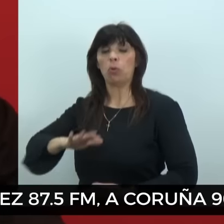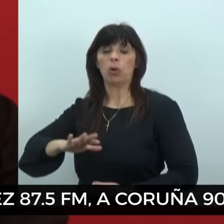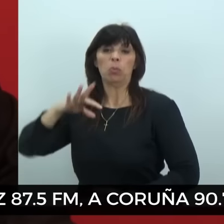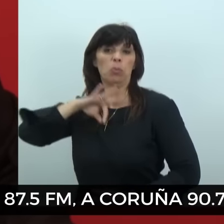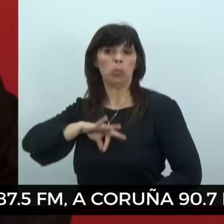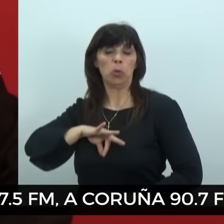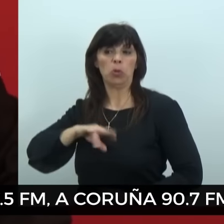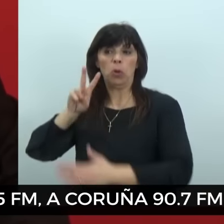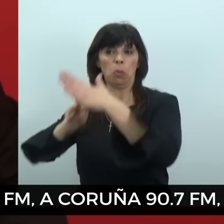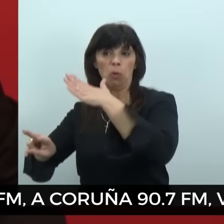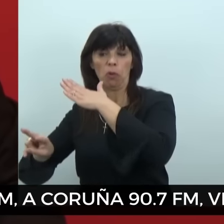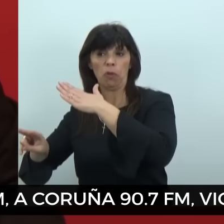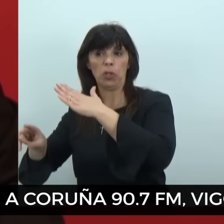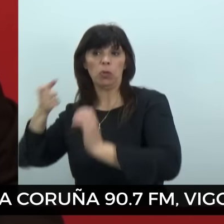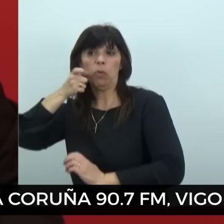ti.